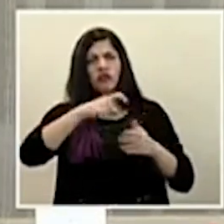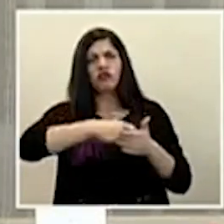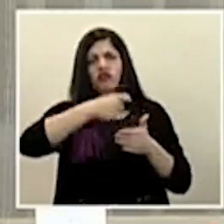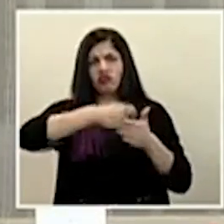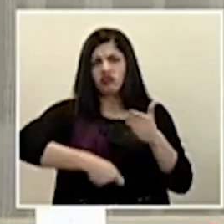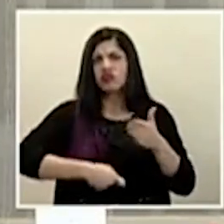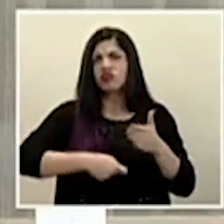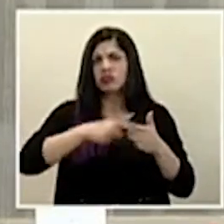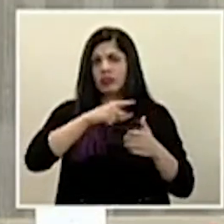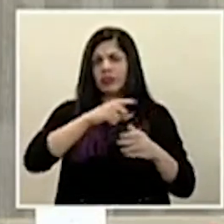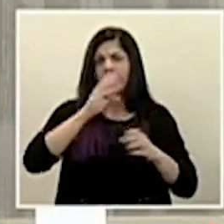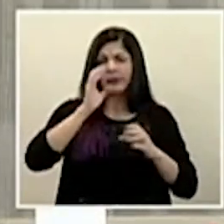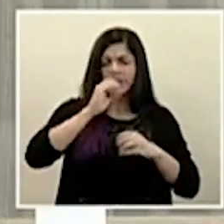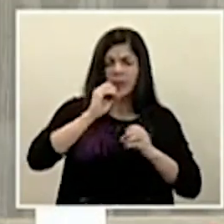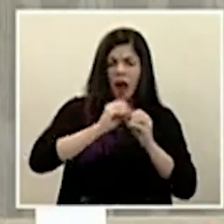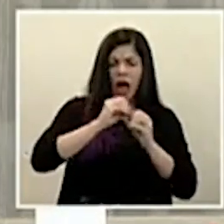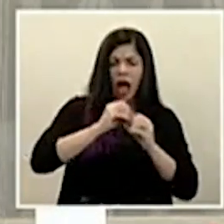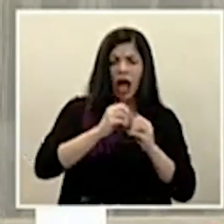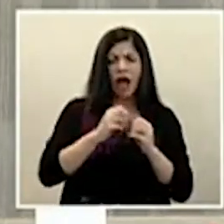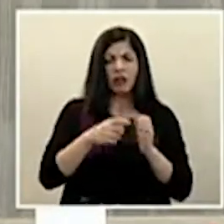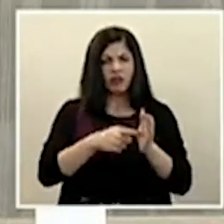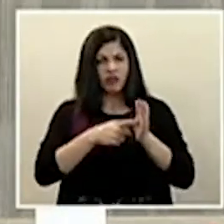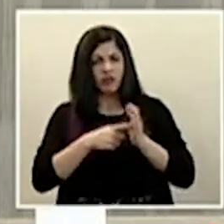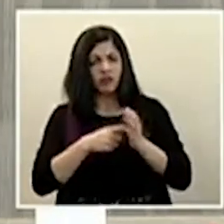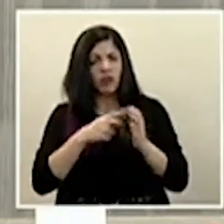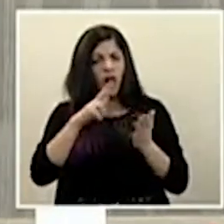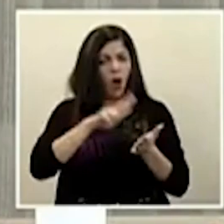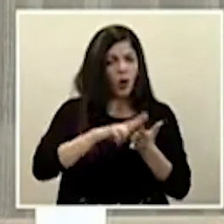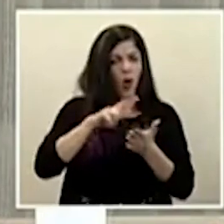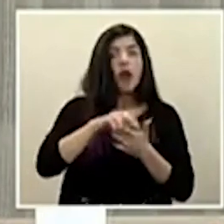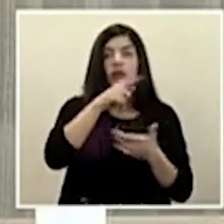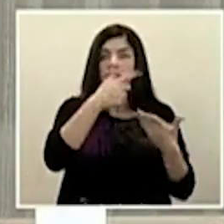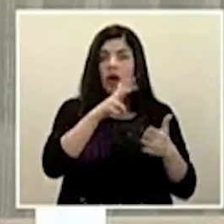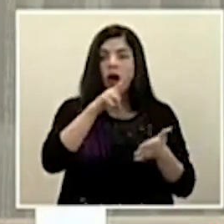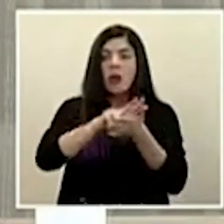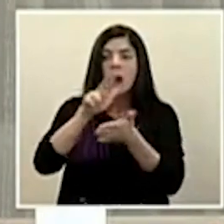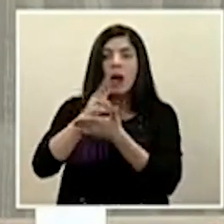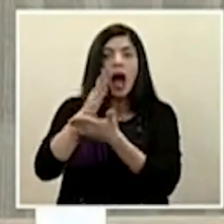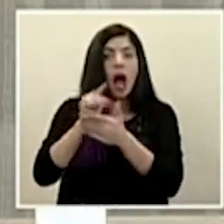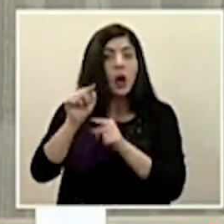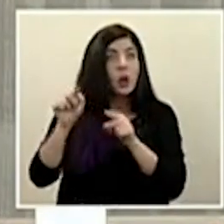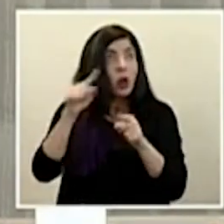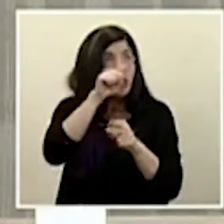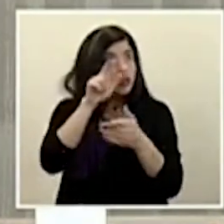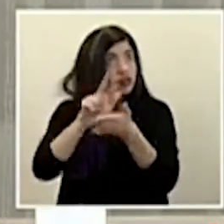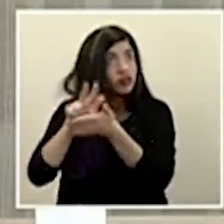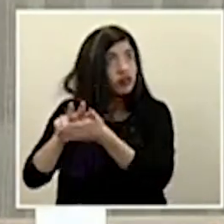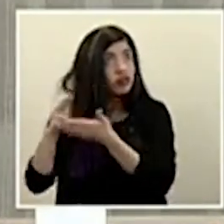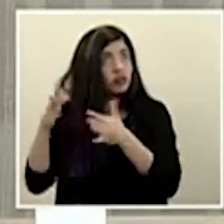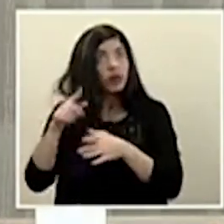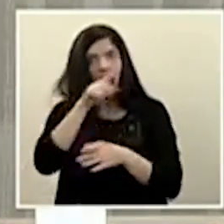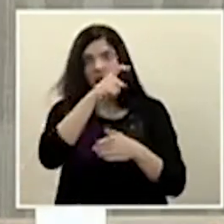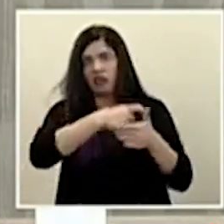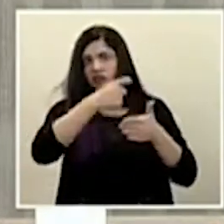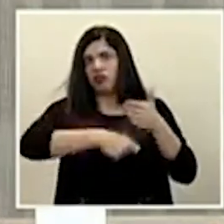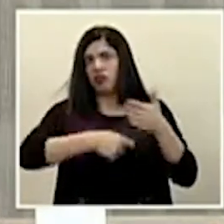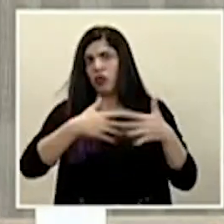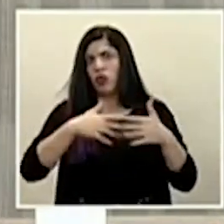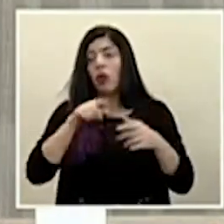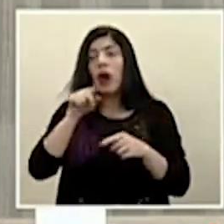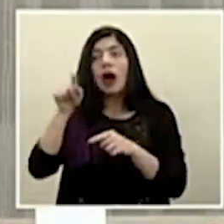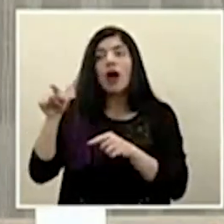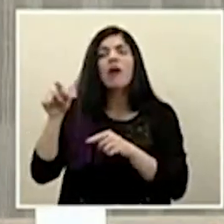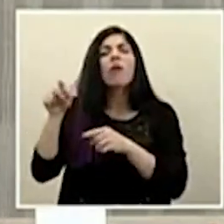hora de autorizar ese tipo de pruebas, han ido autorizando algunas de ellas. Y eso, pues, esas son pruebas que se usan